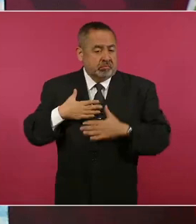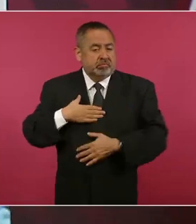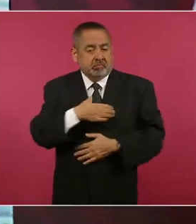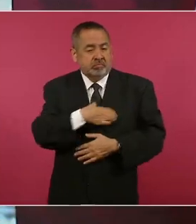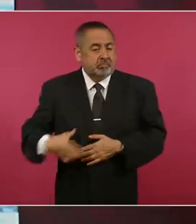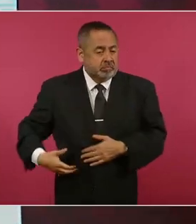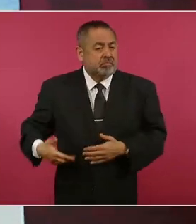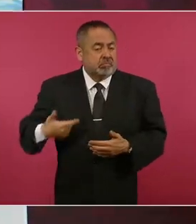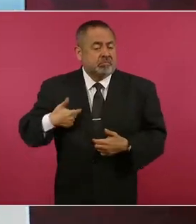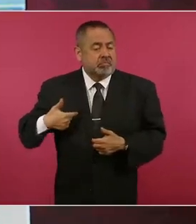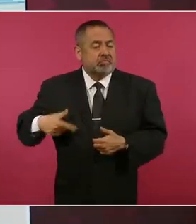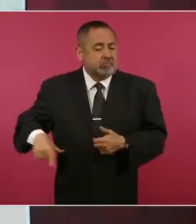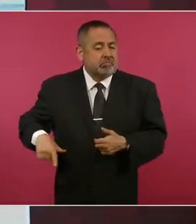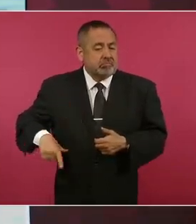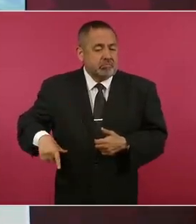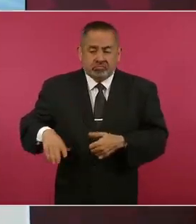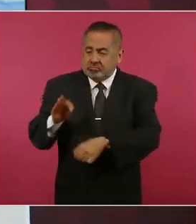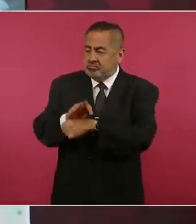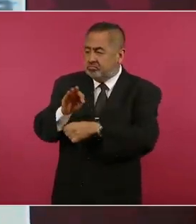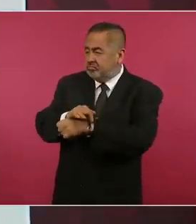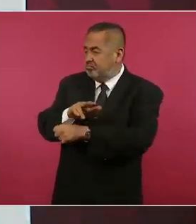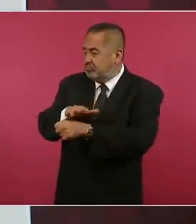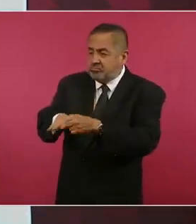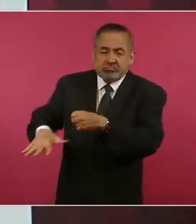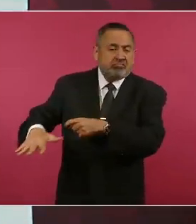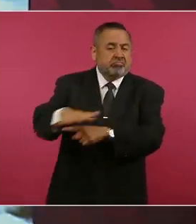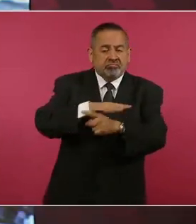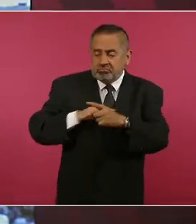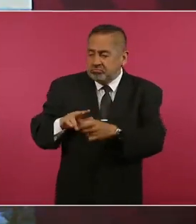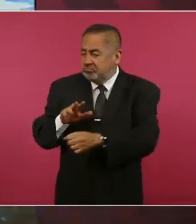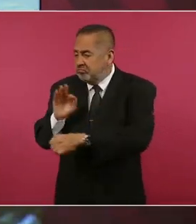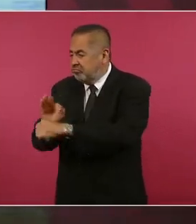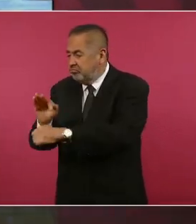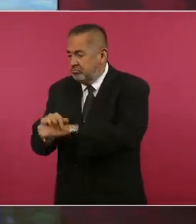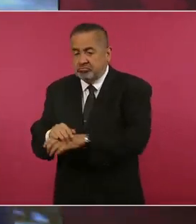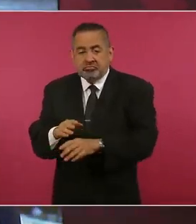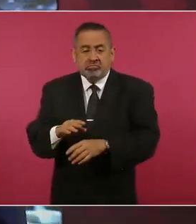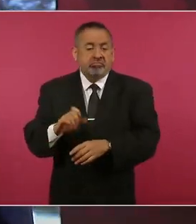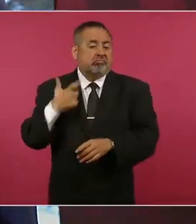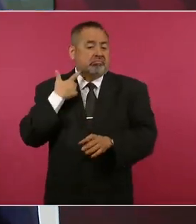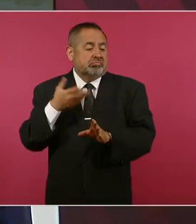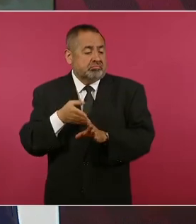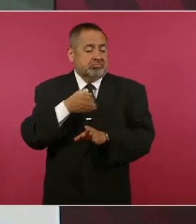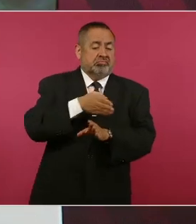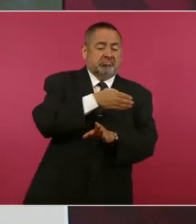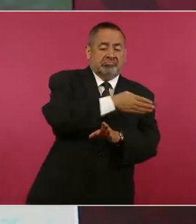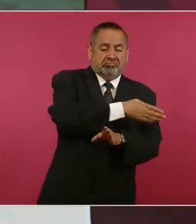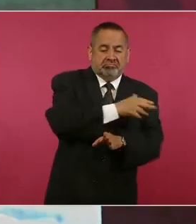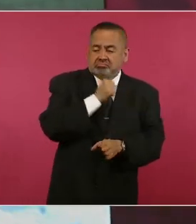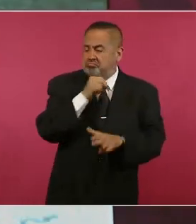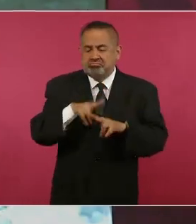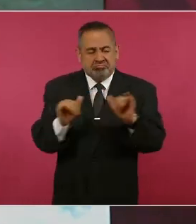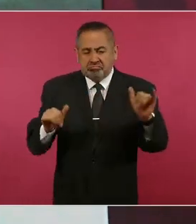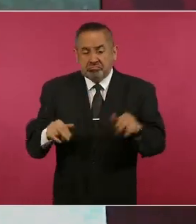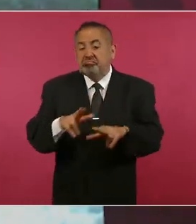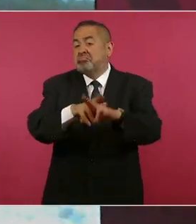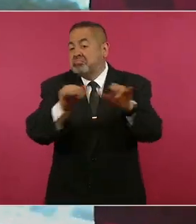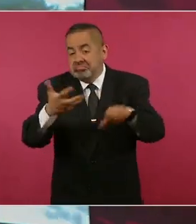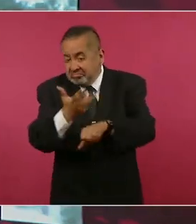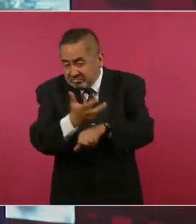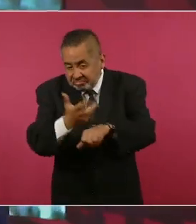en proteger la naturaleza. No hay ningún gobierno, ni Estados